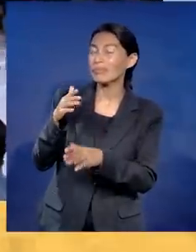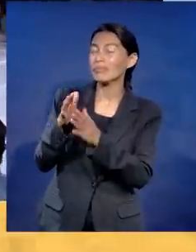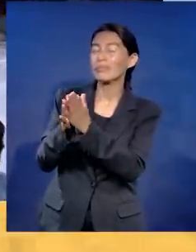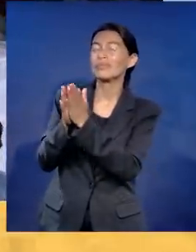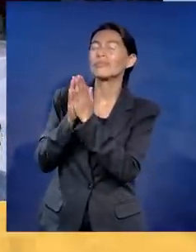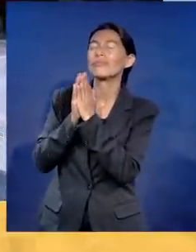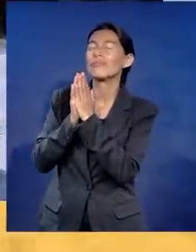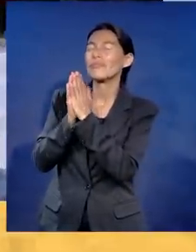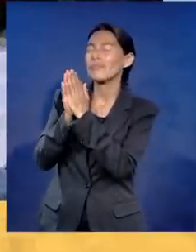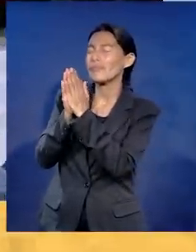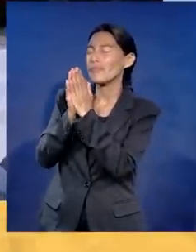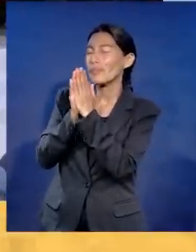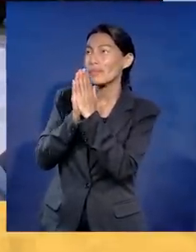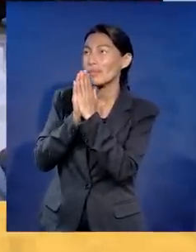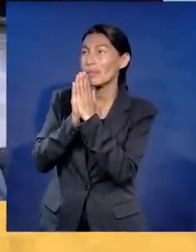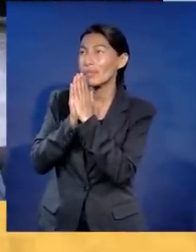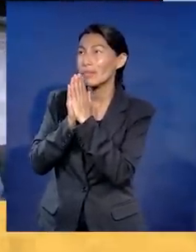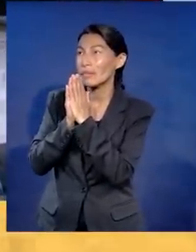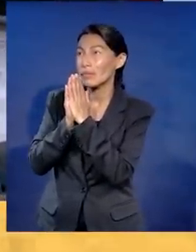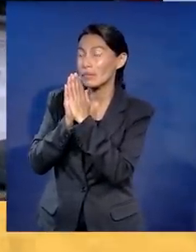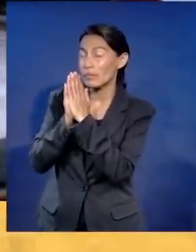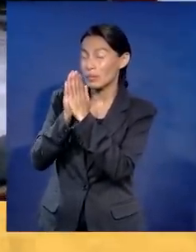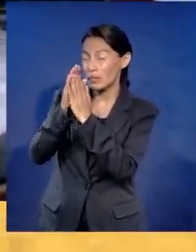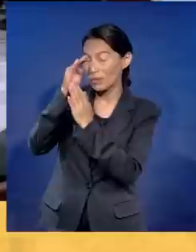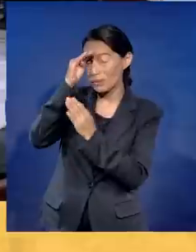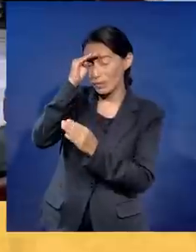caminar no quise,